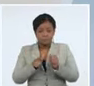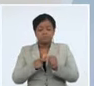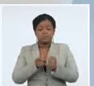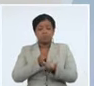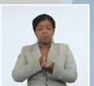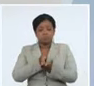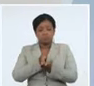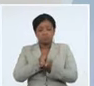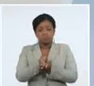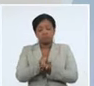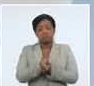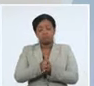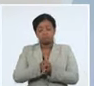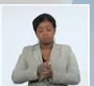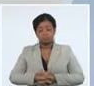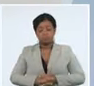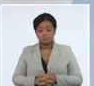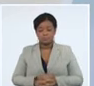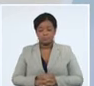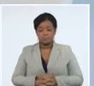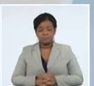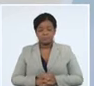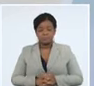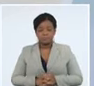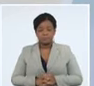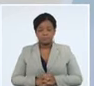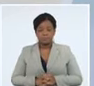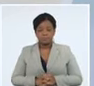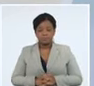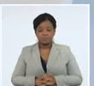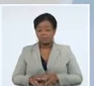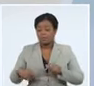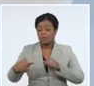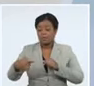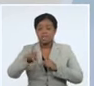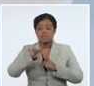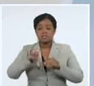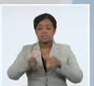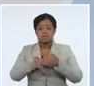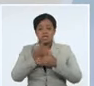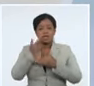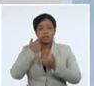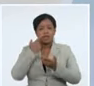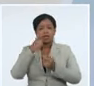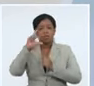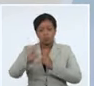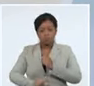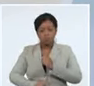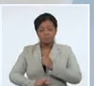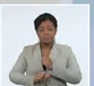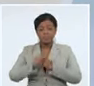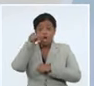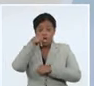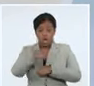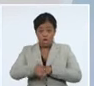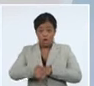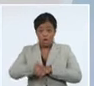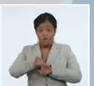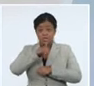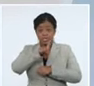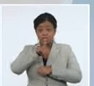mantenida durante los últimos 15 días y muchos más también. Hoy incluso con 115